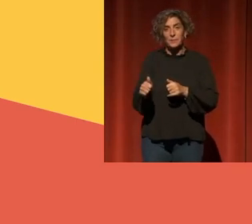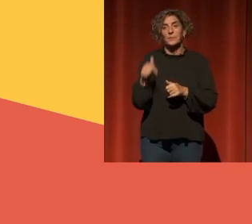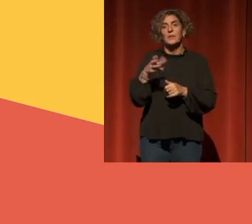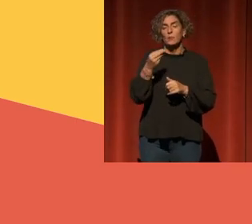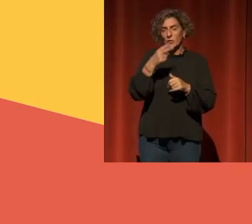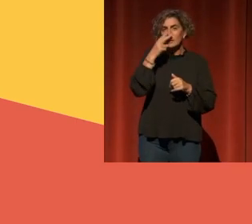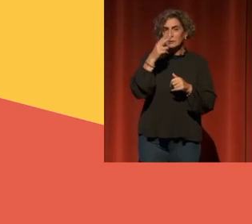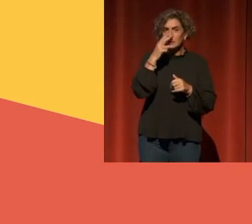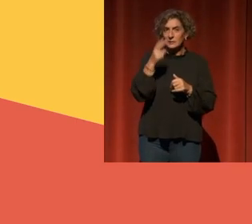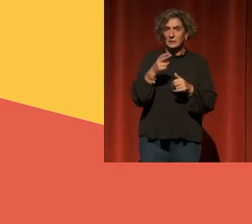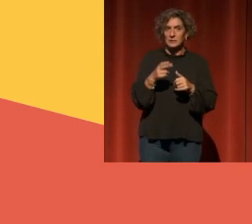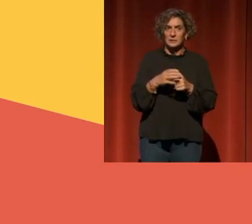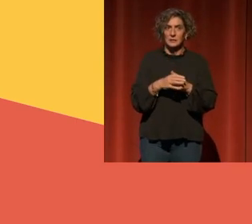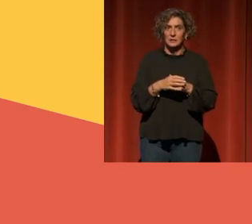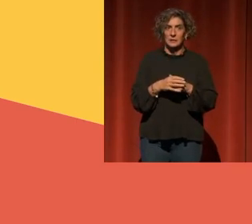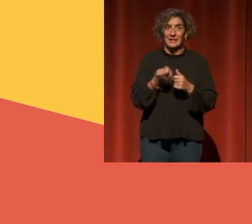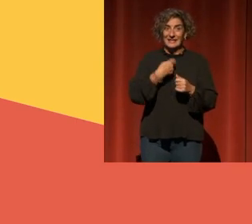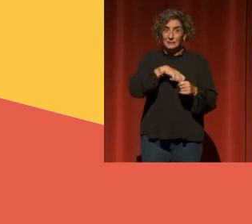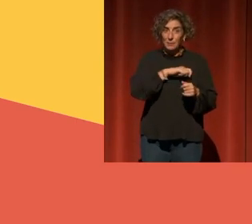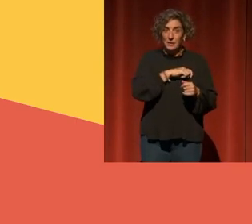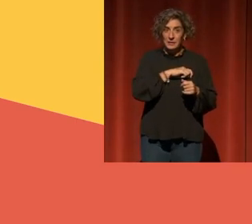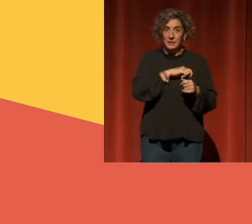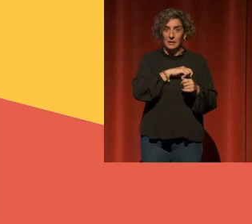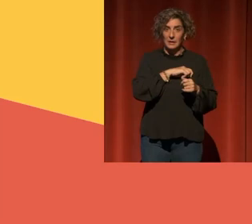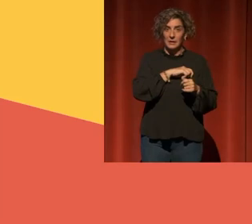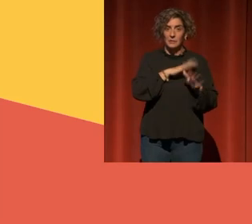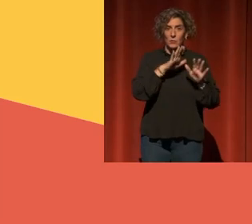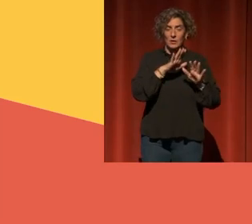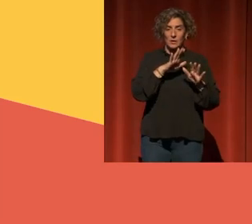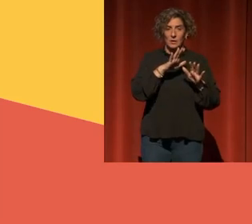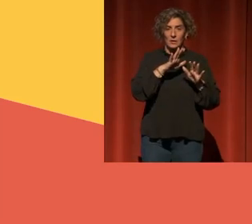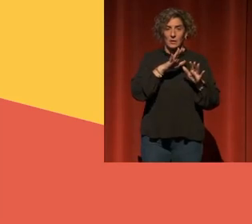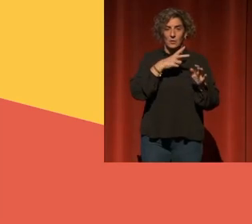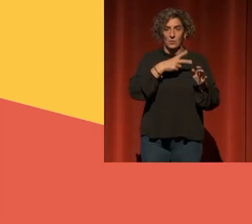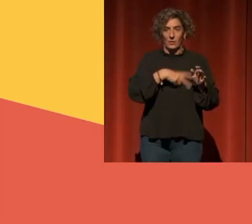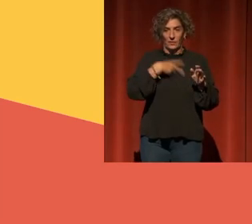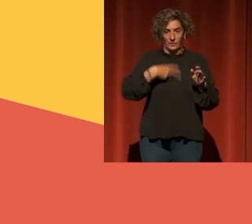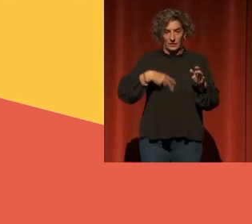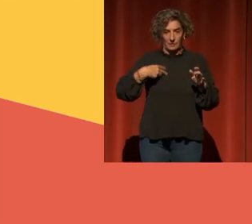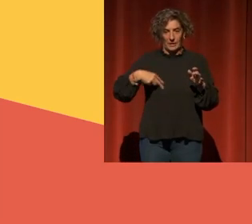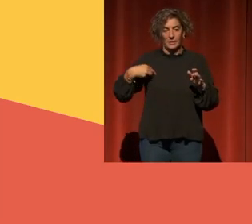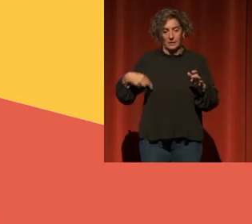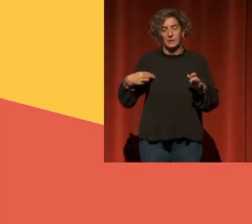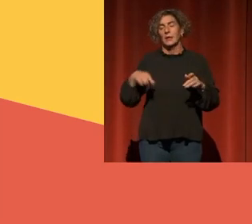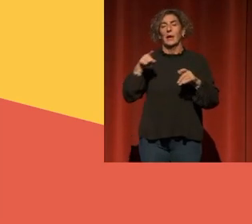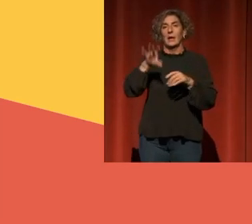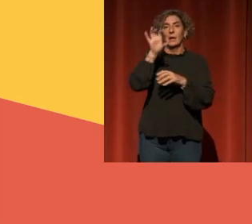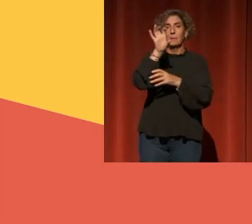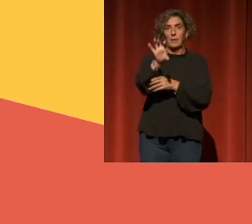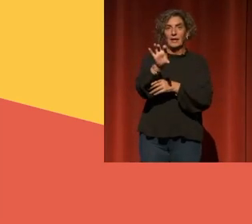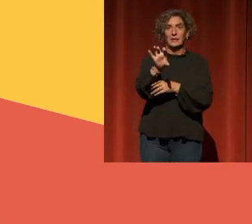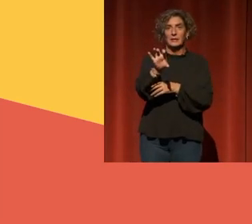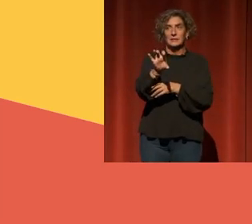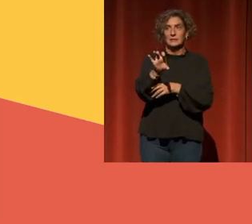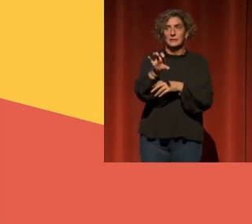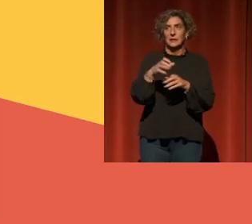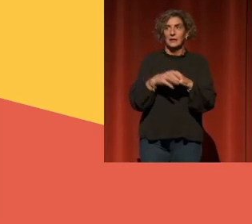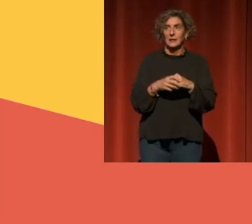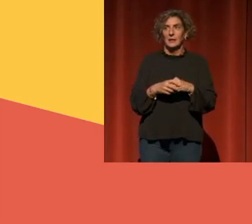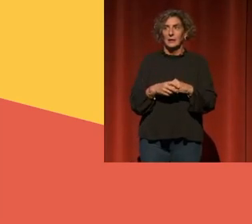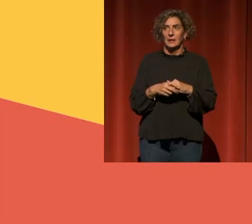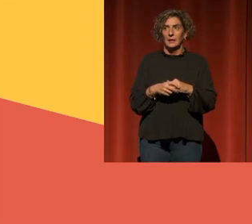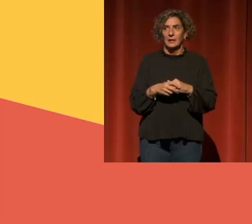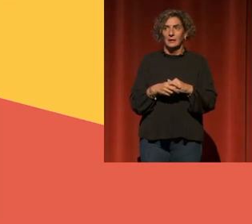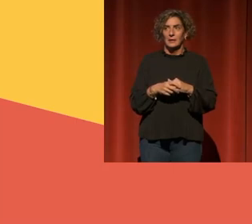interesante Porque además España bueno Dinamarca es el país que más en el año en ese